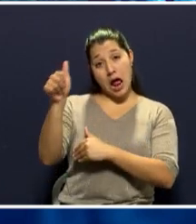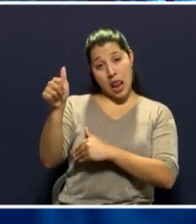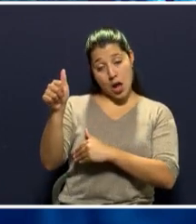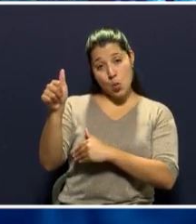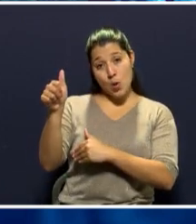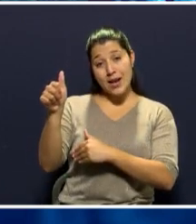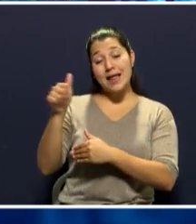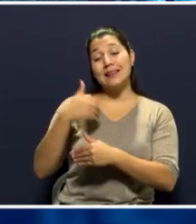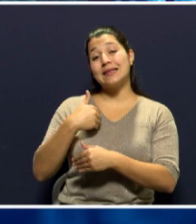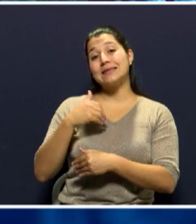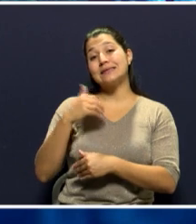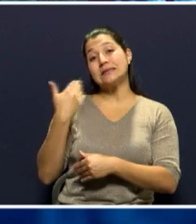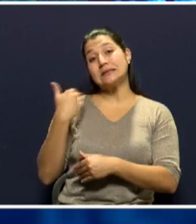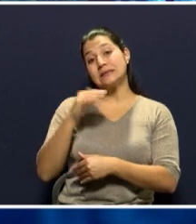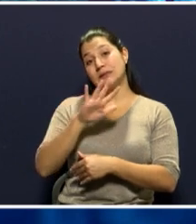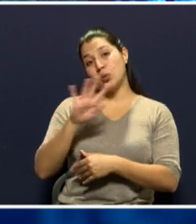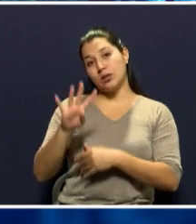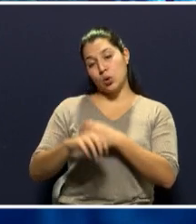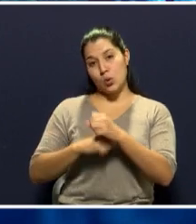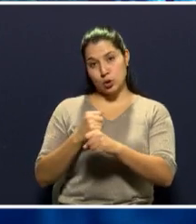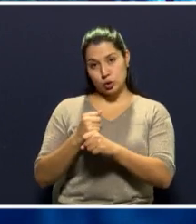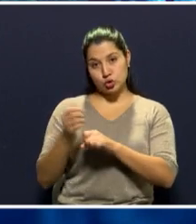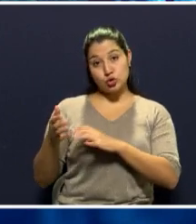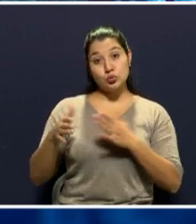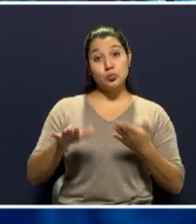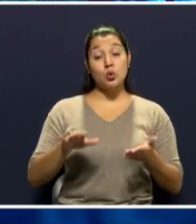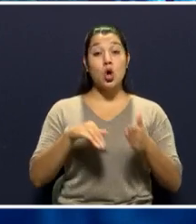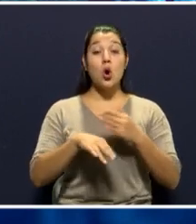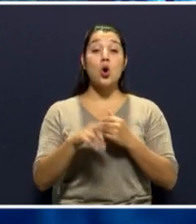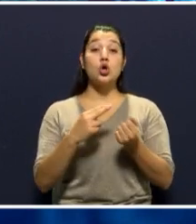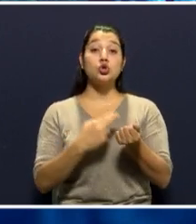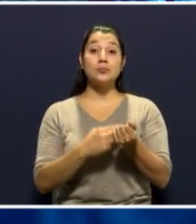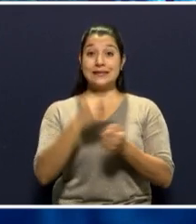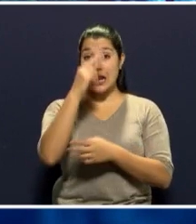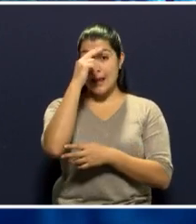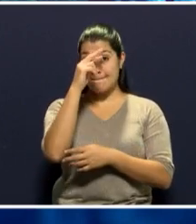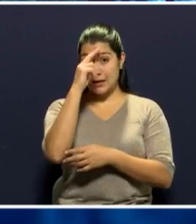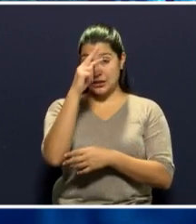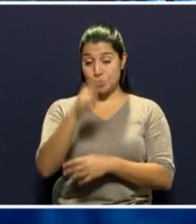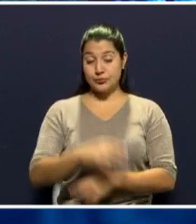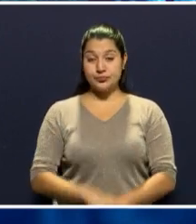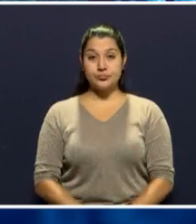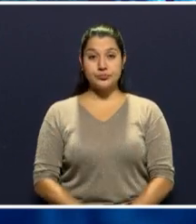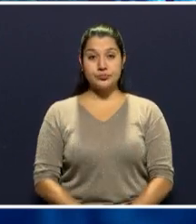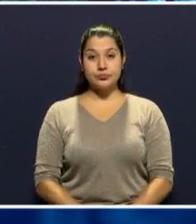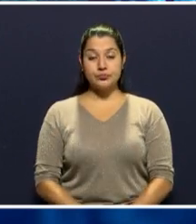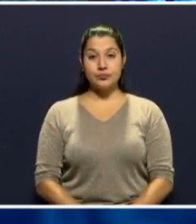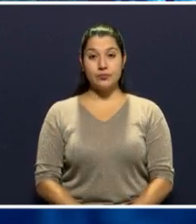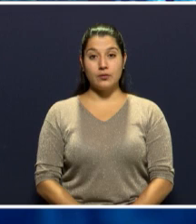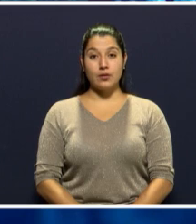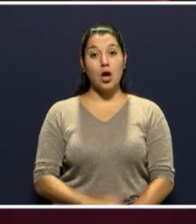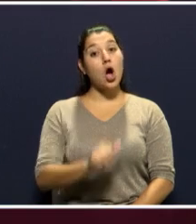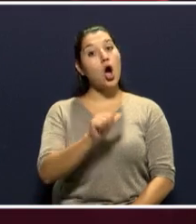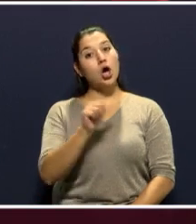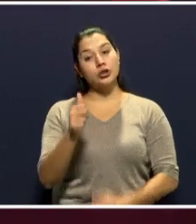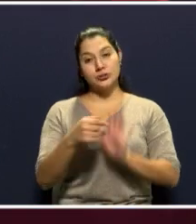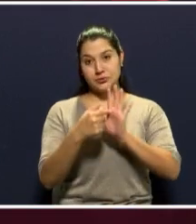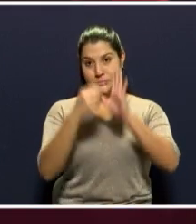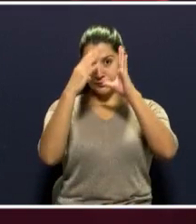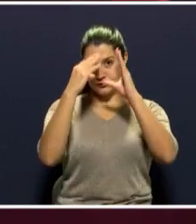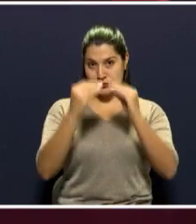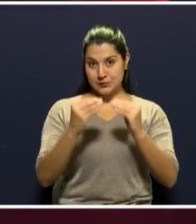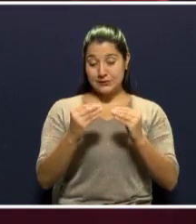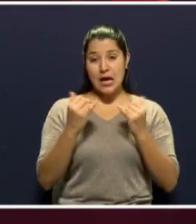de 54 años, quien murió en el Hospital México. Vamos a la siguiente pantalla